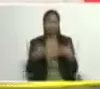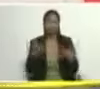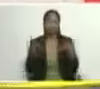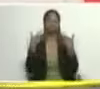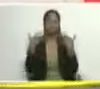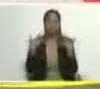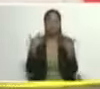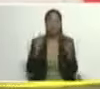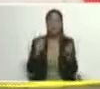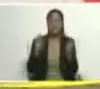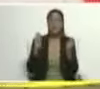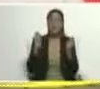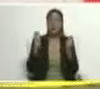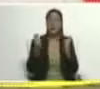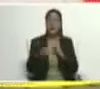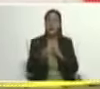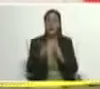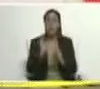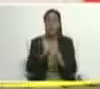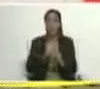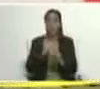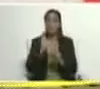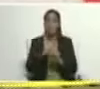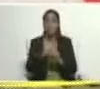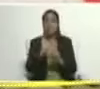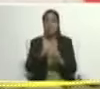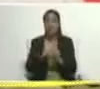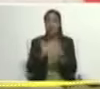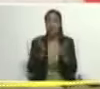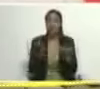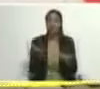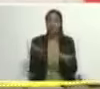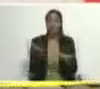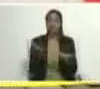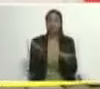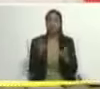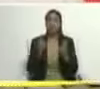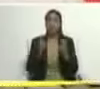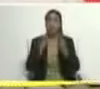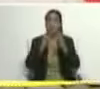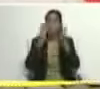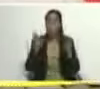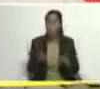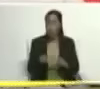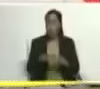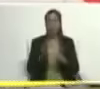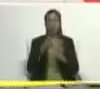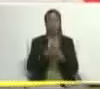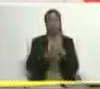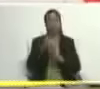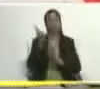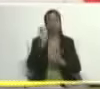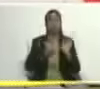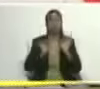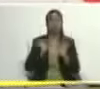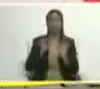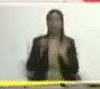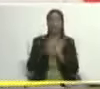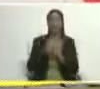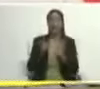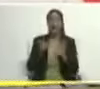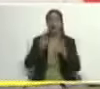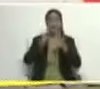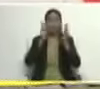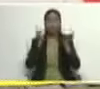cambio climático para mal, producto del capitalismo voraz y el modelo de desarrollo destructivo, ya